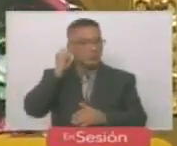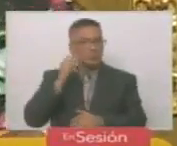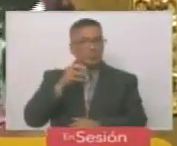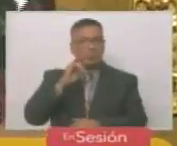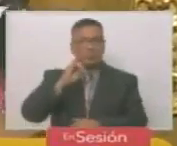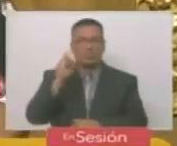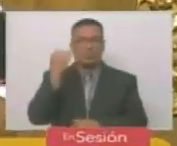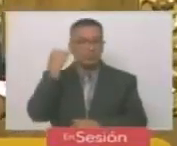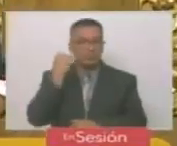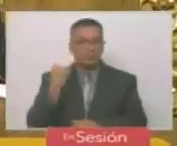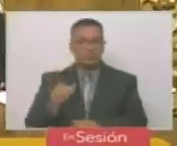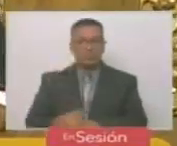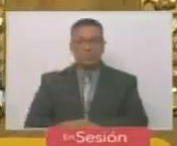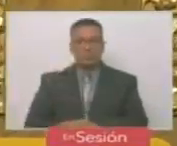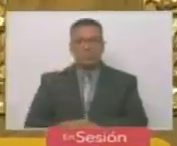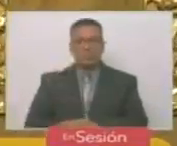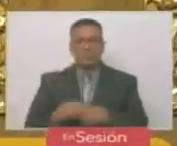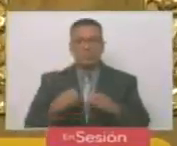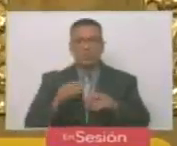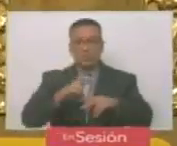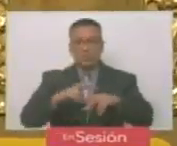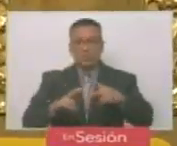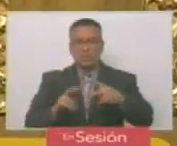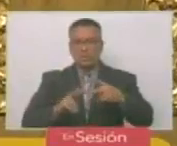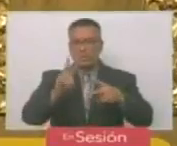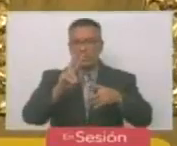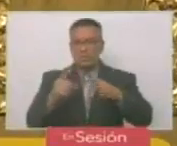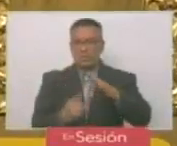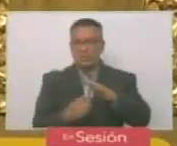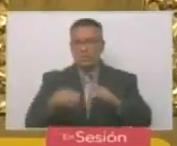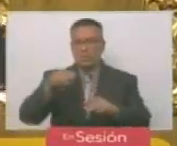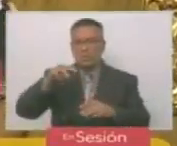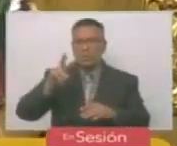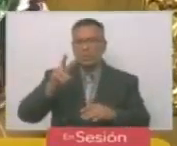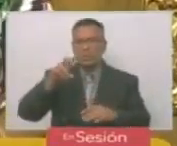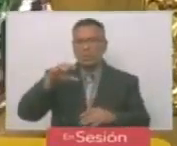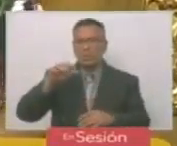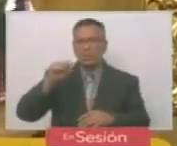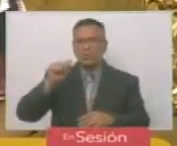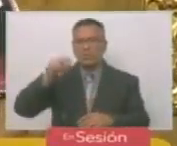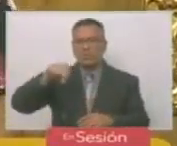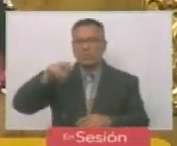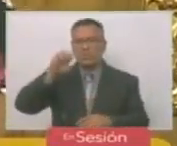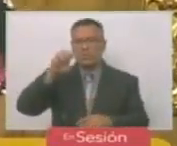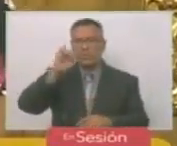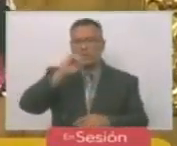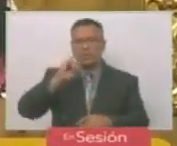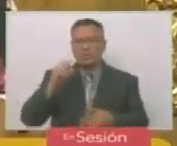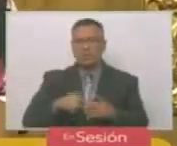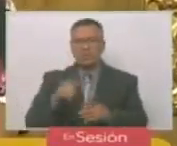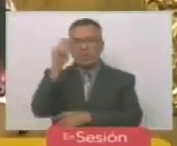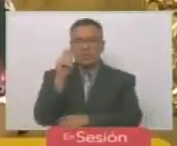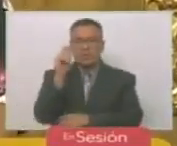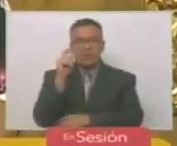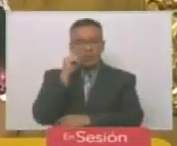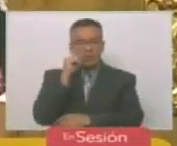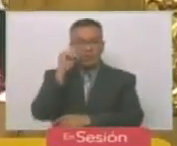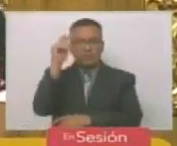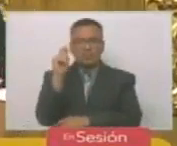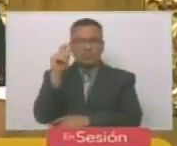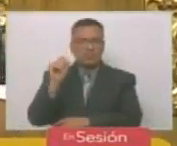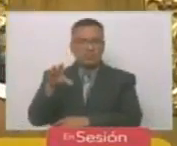Varela, ciudadana segunda vicepresidenta Vanessa Montero, diputados y diputadas de la Asamblea